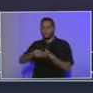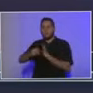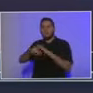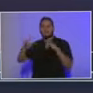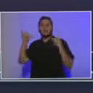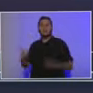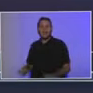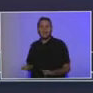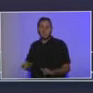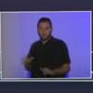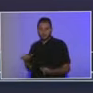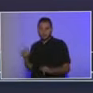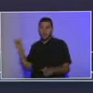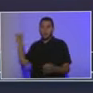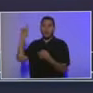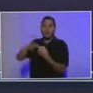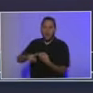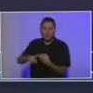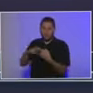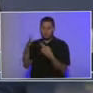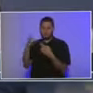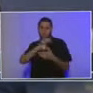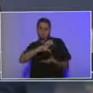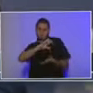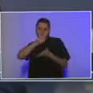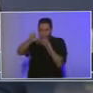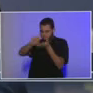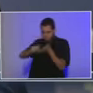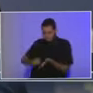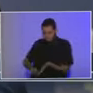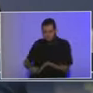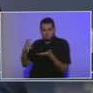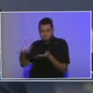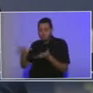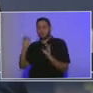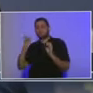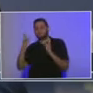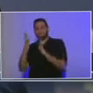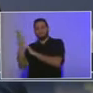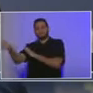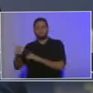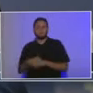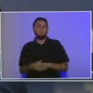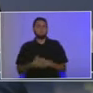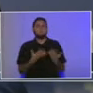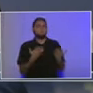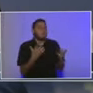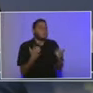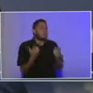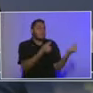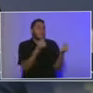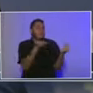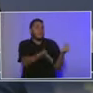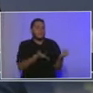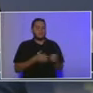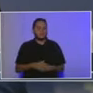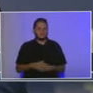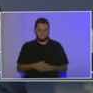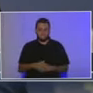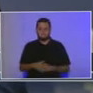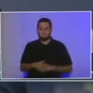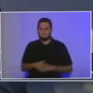tanto los agentes fueran a coger sus datos. ¿Qué tipo de actividad se estaba realizando allí? Pues mira, allí había